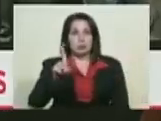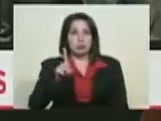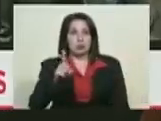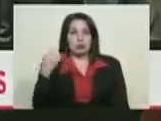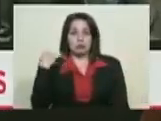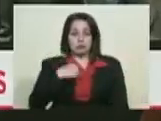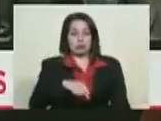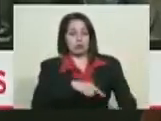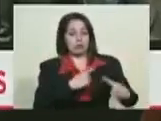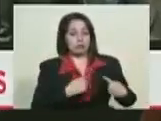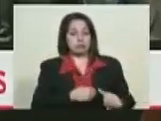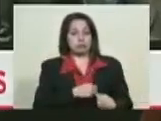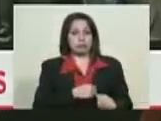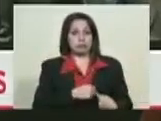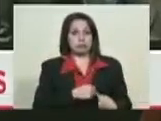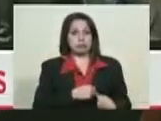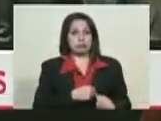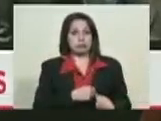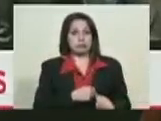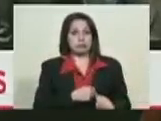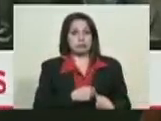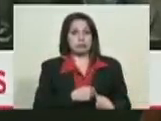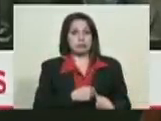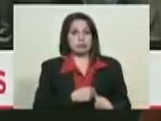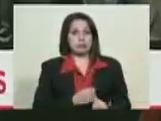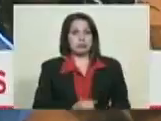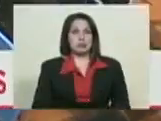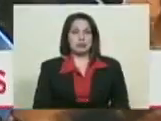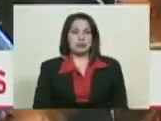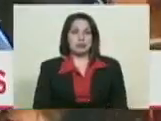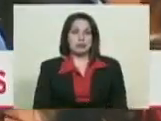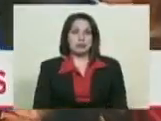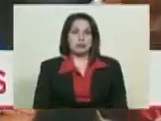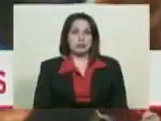Cristo aquí, el Redentor.